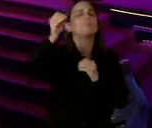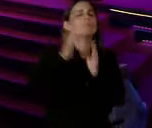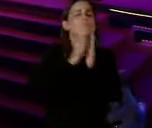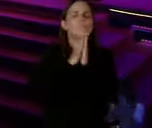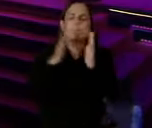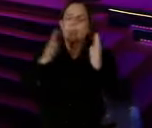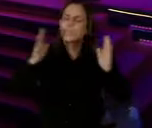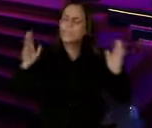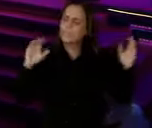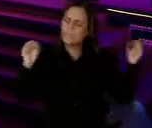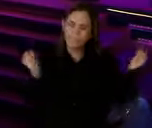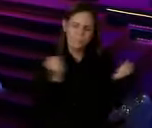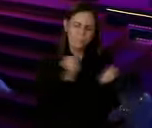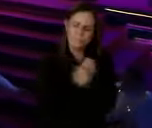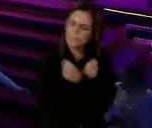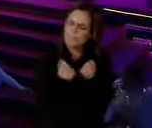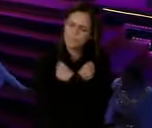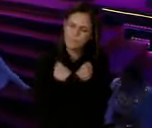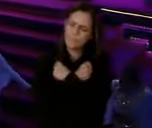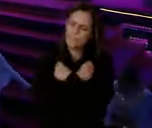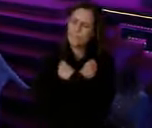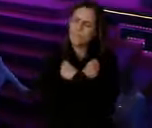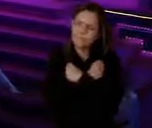cuán grande es ese